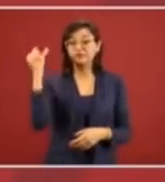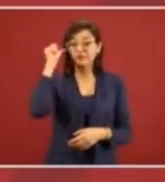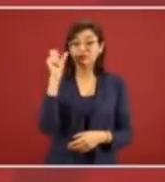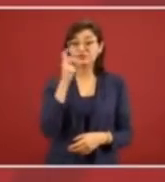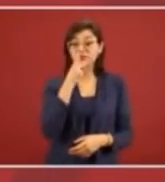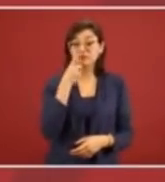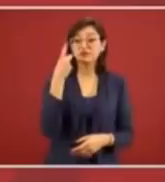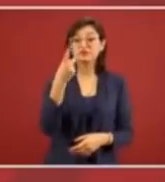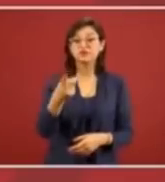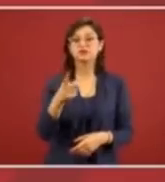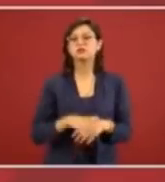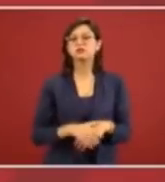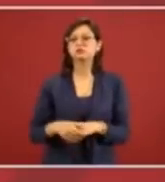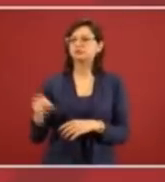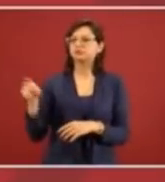¿Cuál era la fórmula?